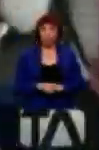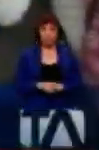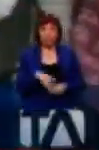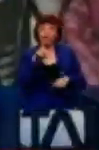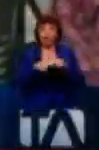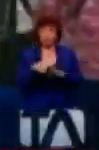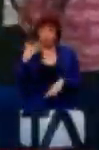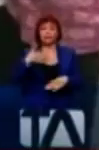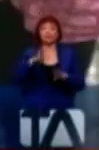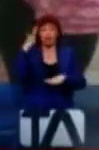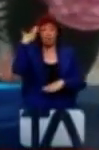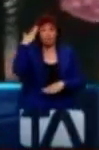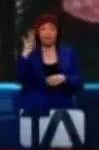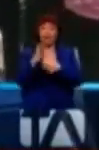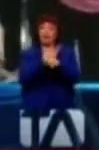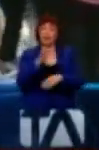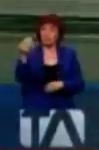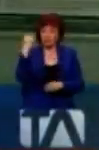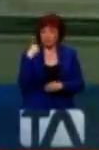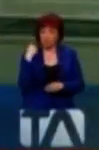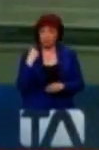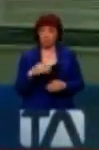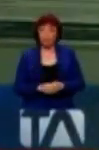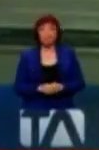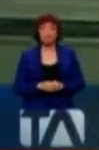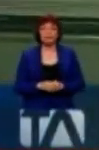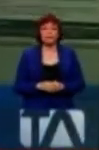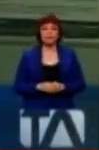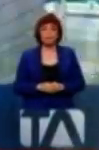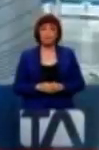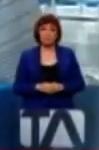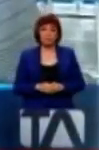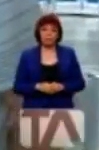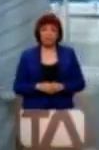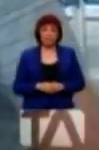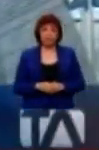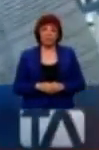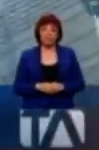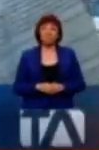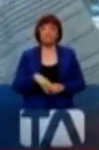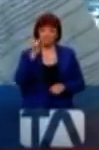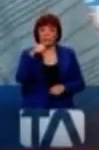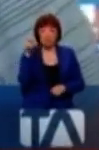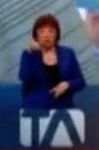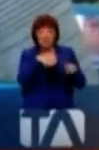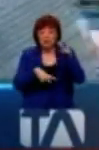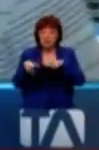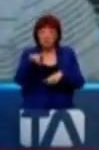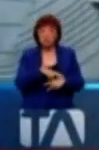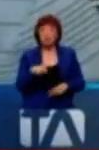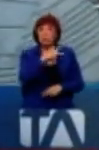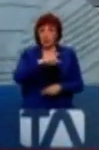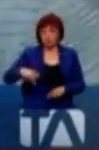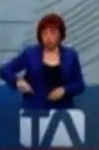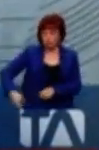Algunos ya lo sabían, puesto que sus aerolíneas se lo habían comunicado con anticipación. Que los van a revisar el equipaje de mano, no